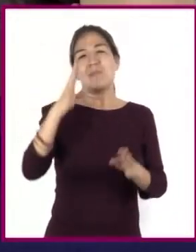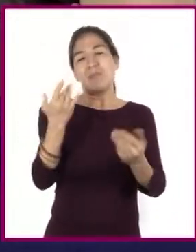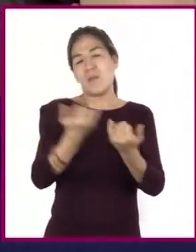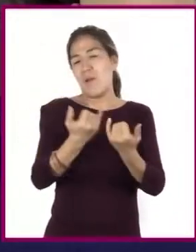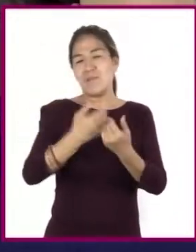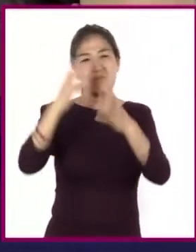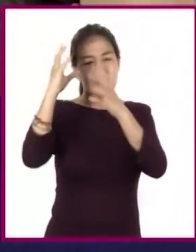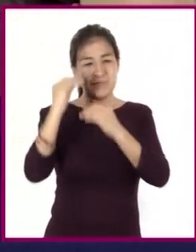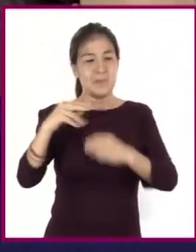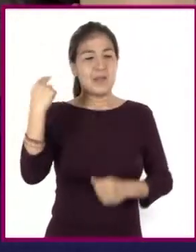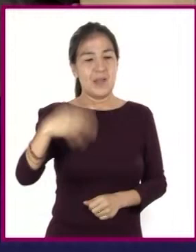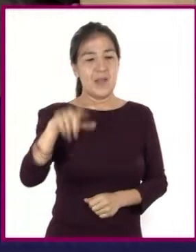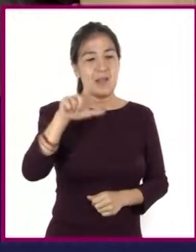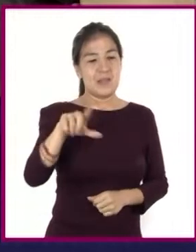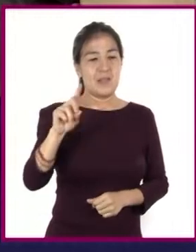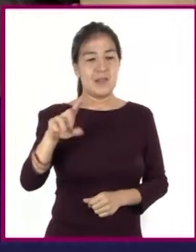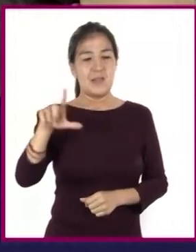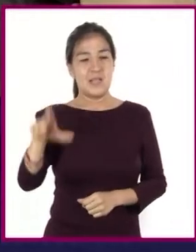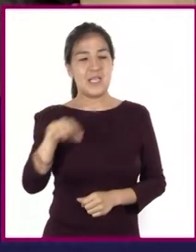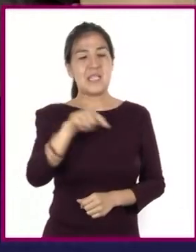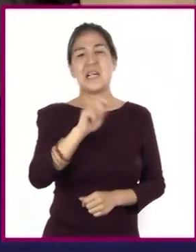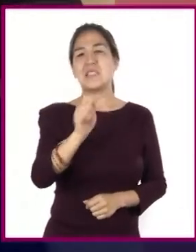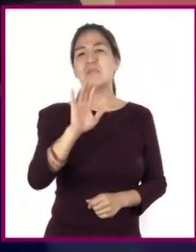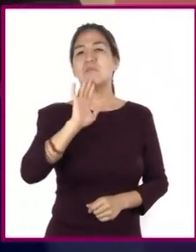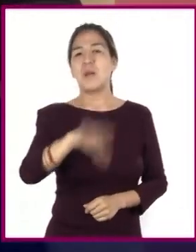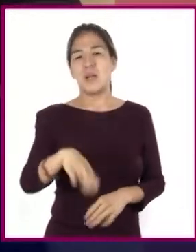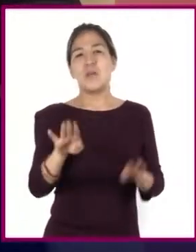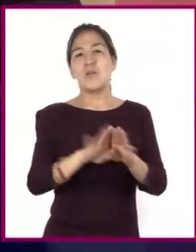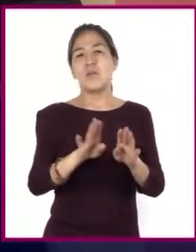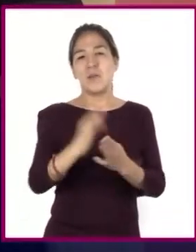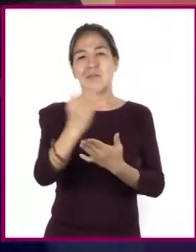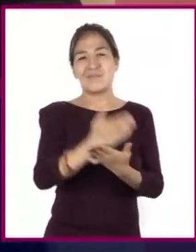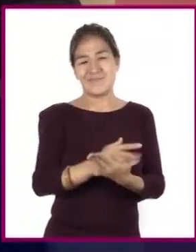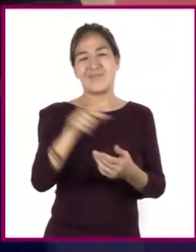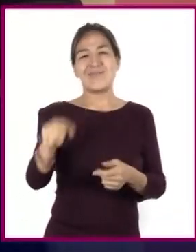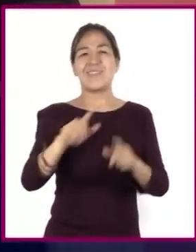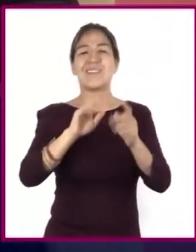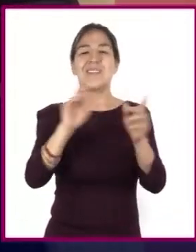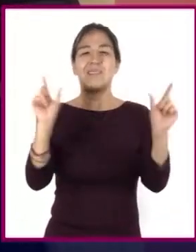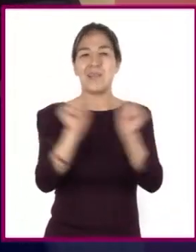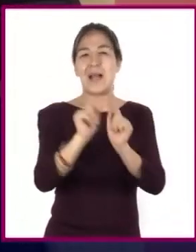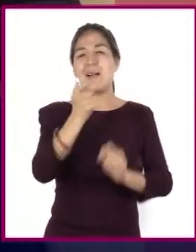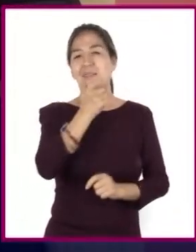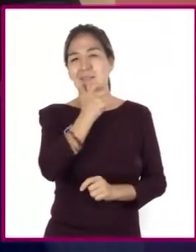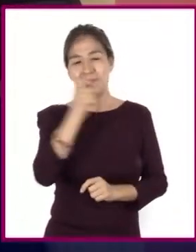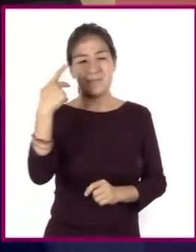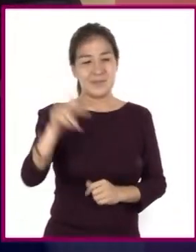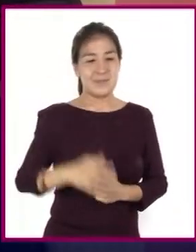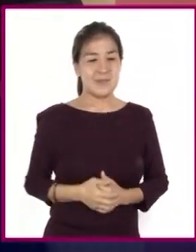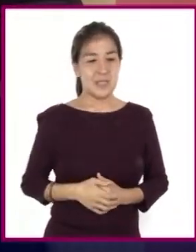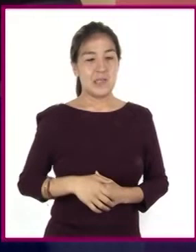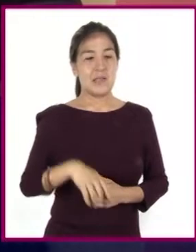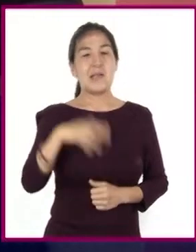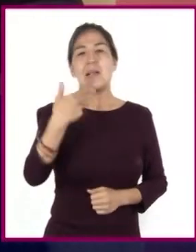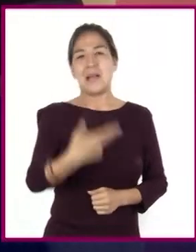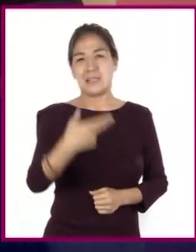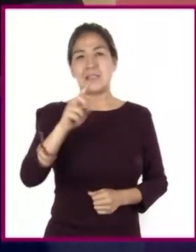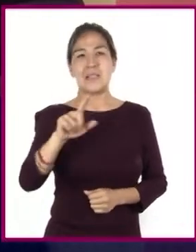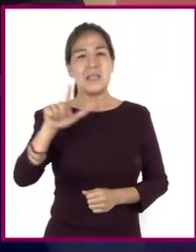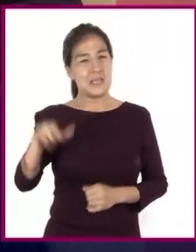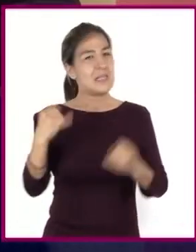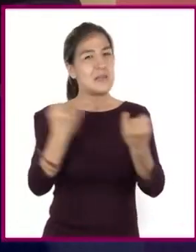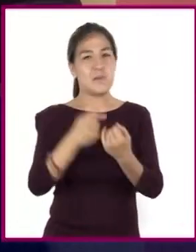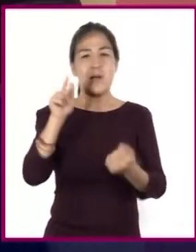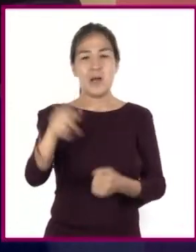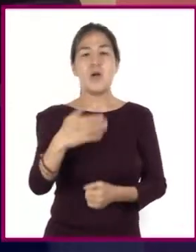también LDL por las siglas de lipoproteínas de baja densidad en inglés. Y el colesterol bueno se llama también HDL por las